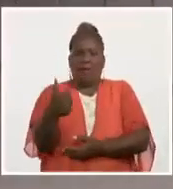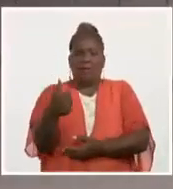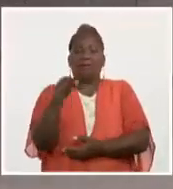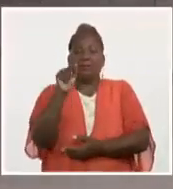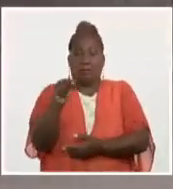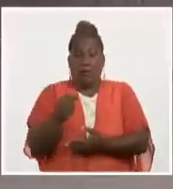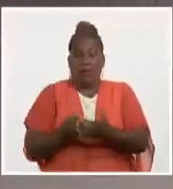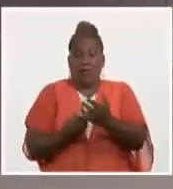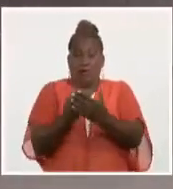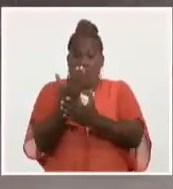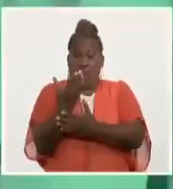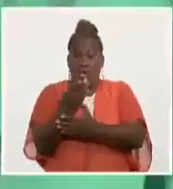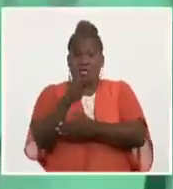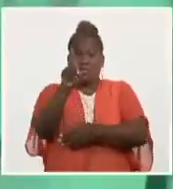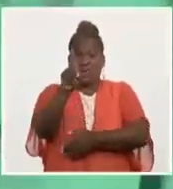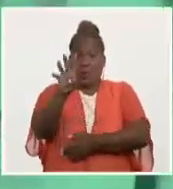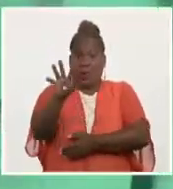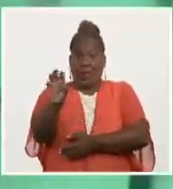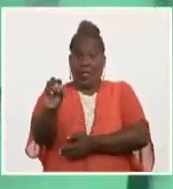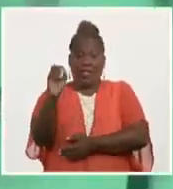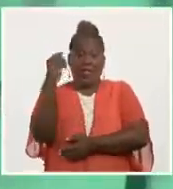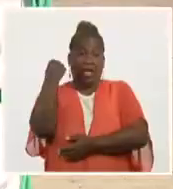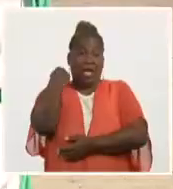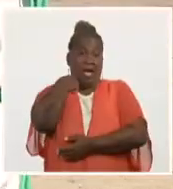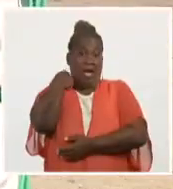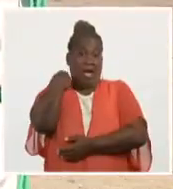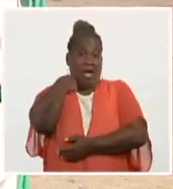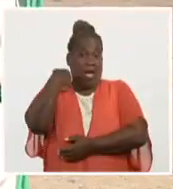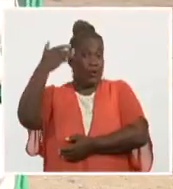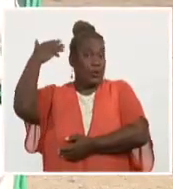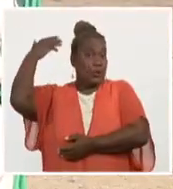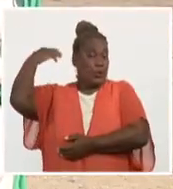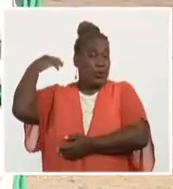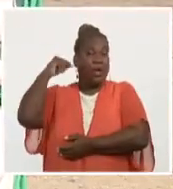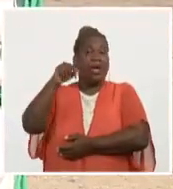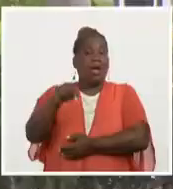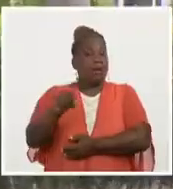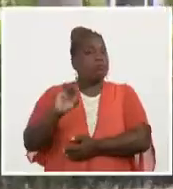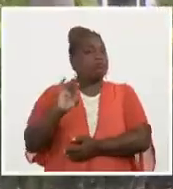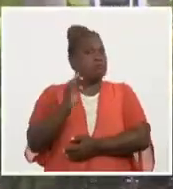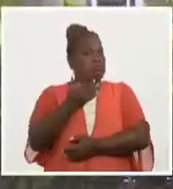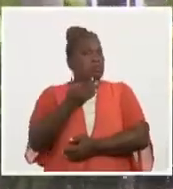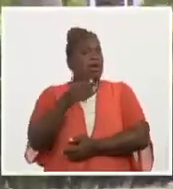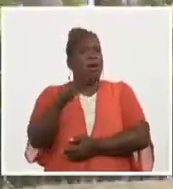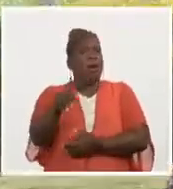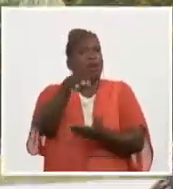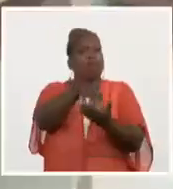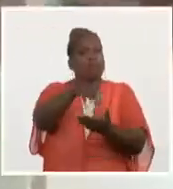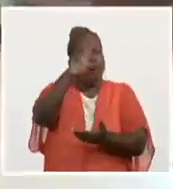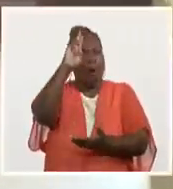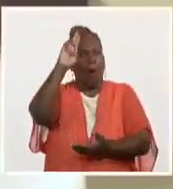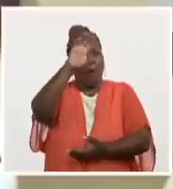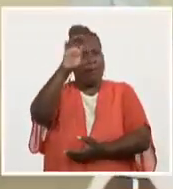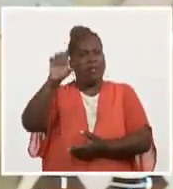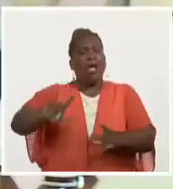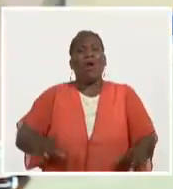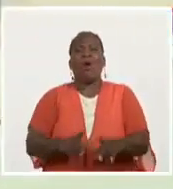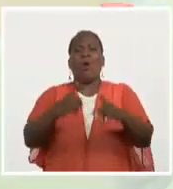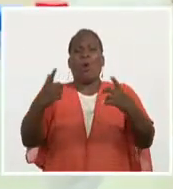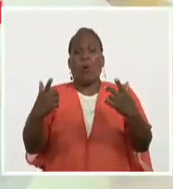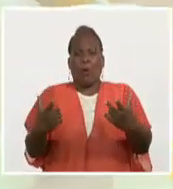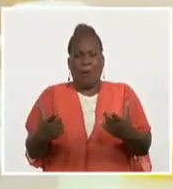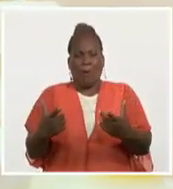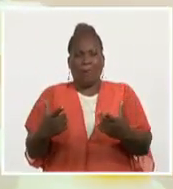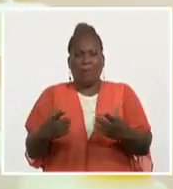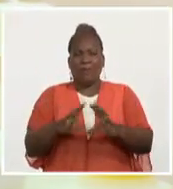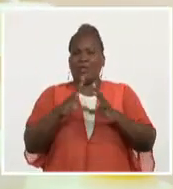fundada hace 140 años, se perfecciona como institución hospitalaria mientras cumple eficazmente